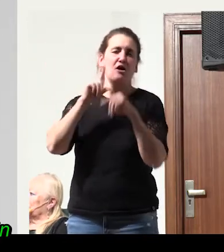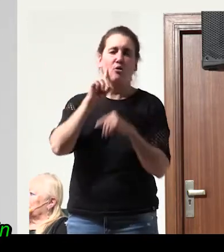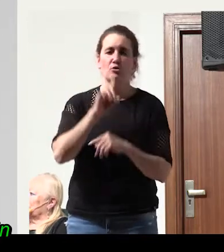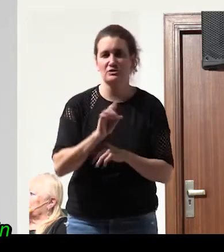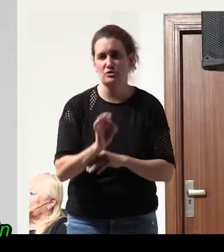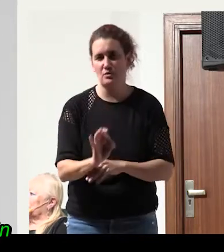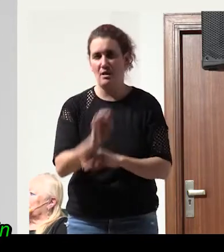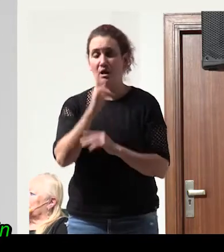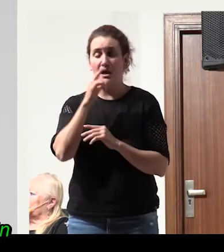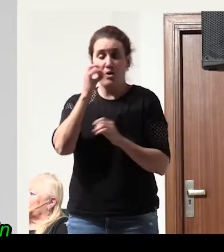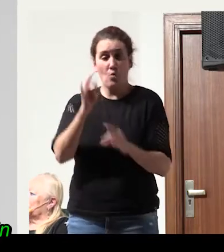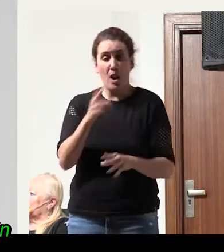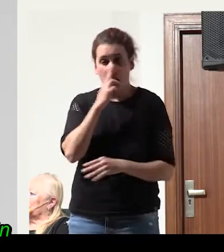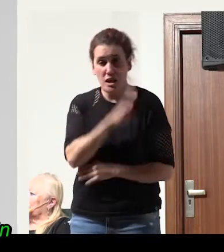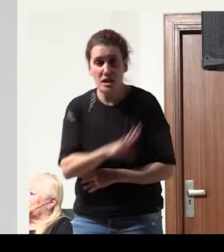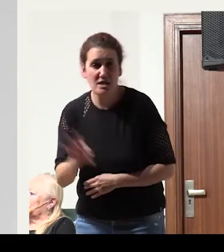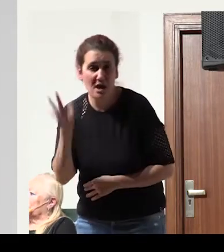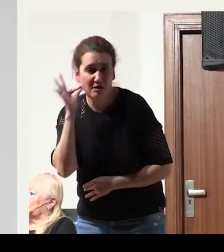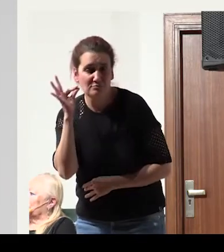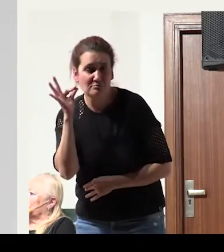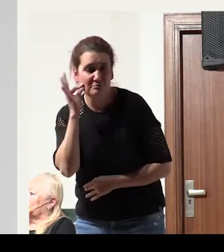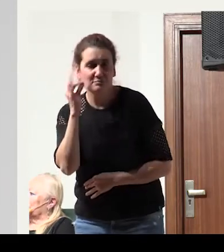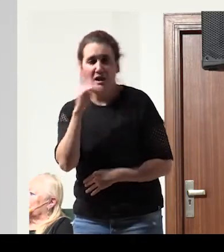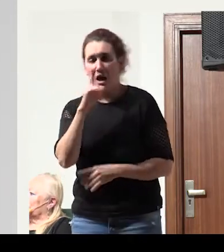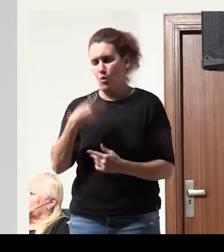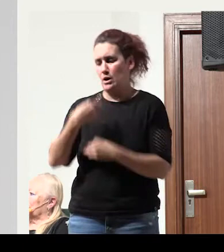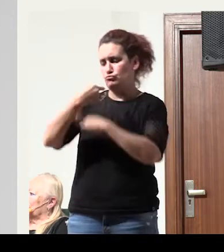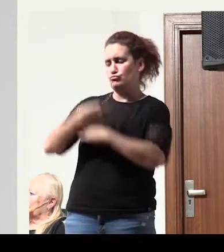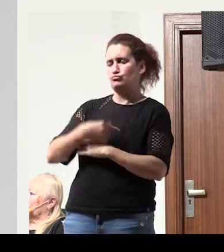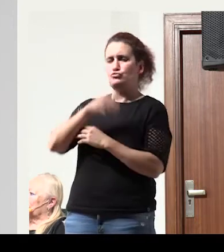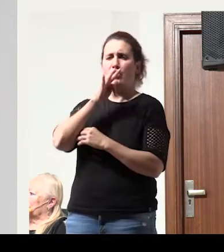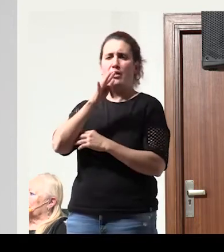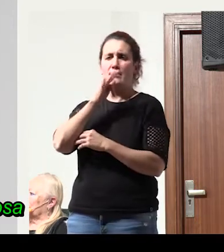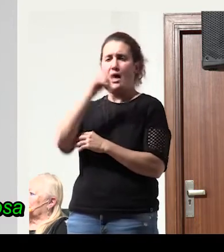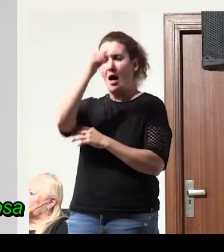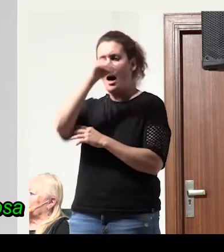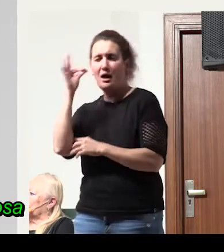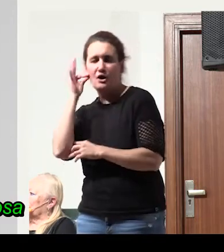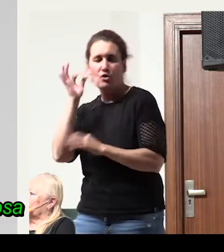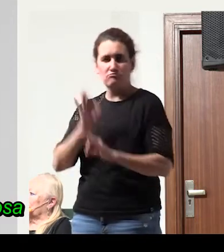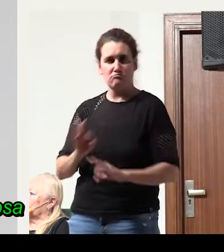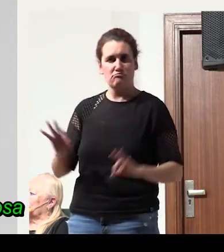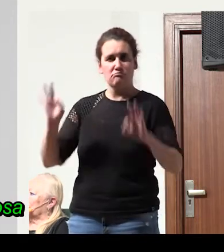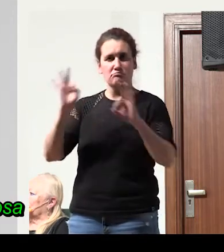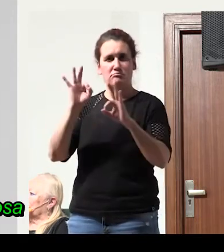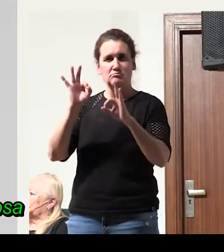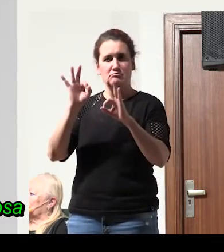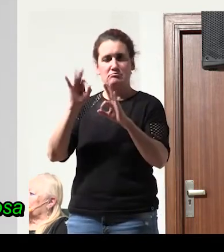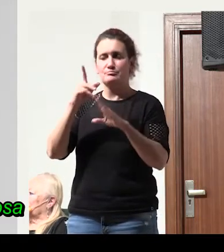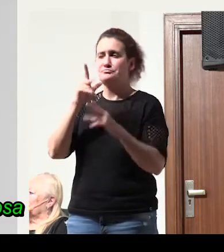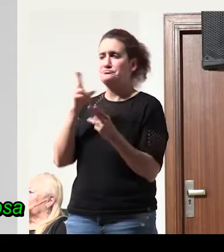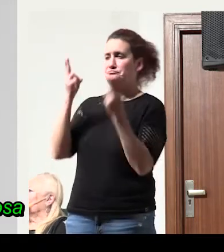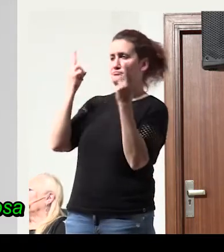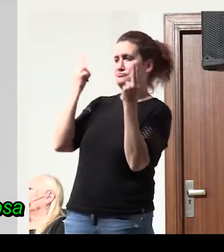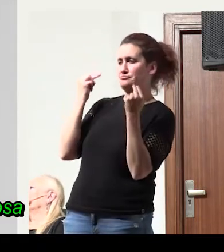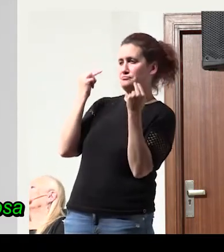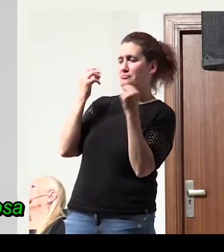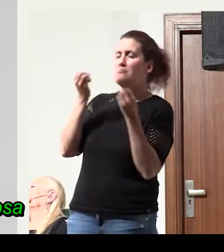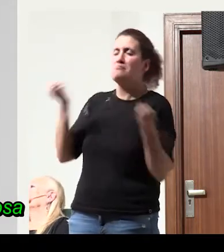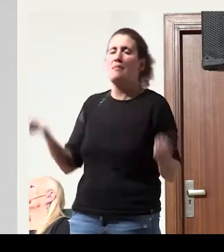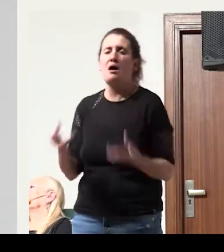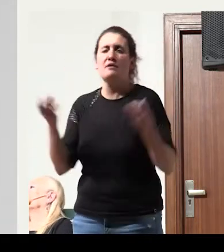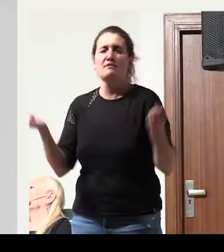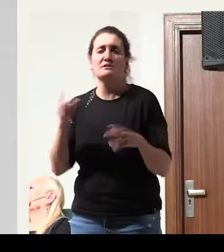pequeña a la que no han impuesto aún el mandato de género. Disidente manifiesta o silenciosa del